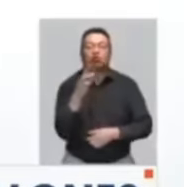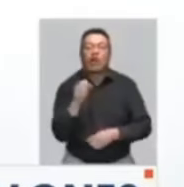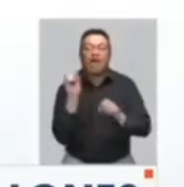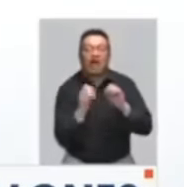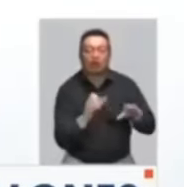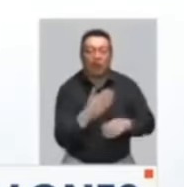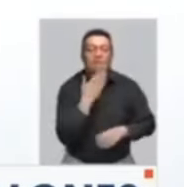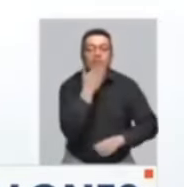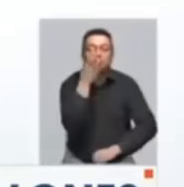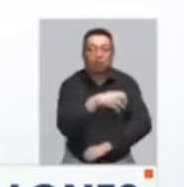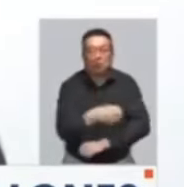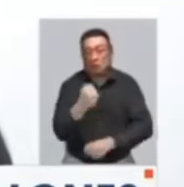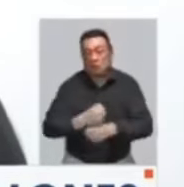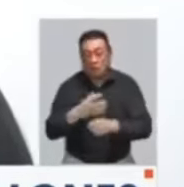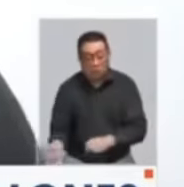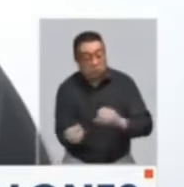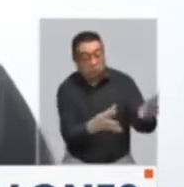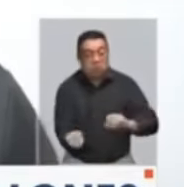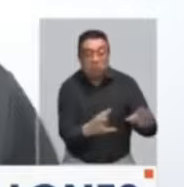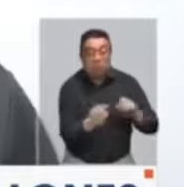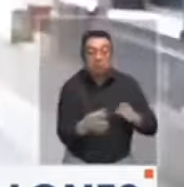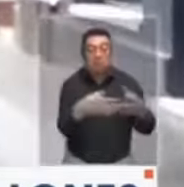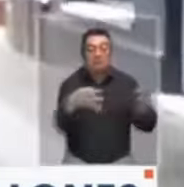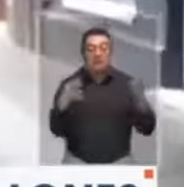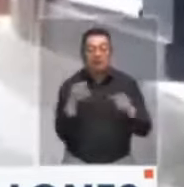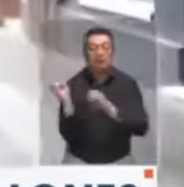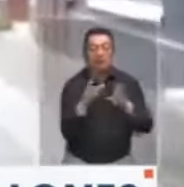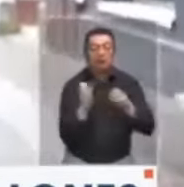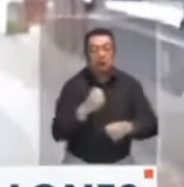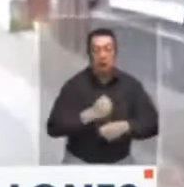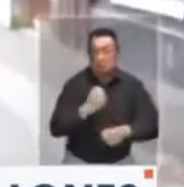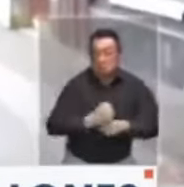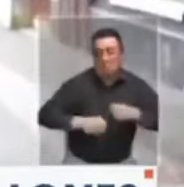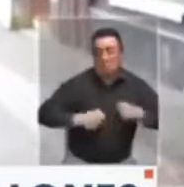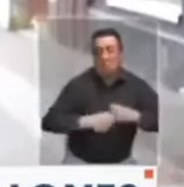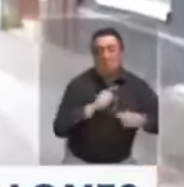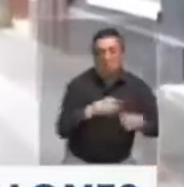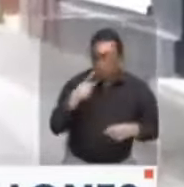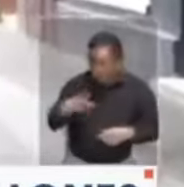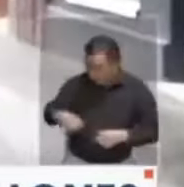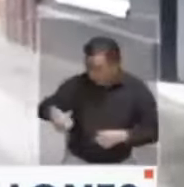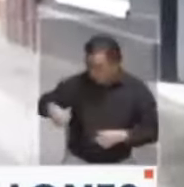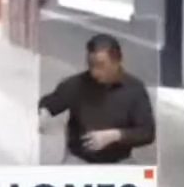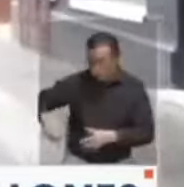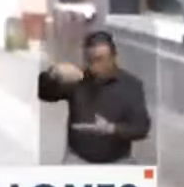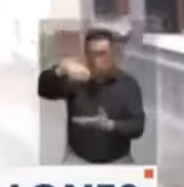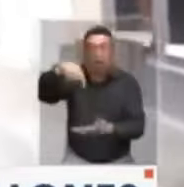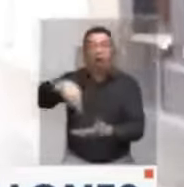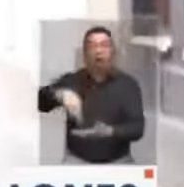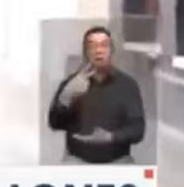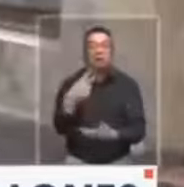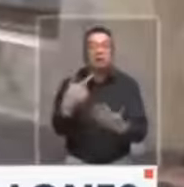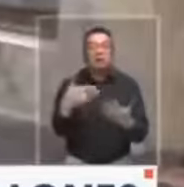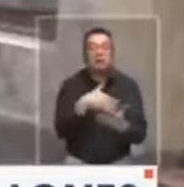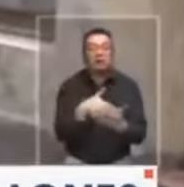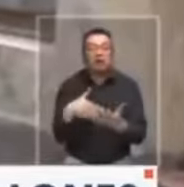era una jornada de trabajo normal se transformó en algo que jamás imaginó cuando encontró un bolso que contenía 27 millones de